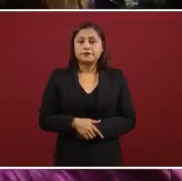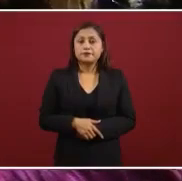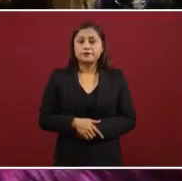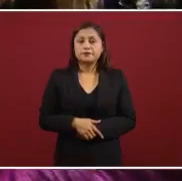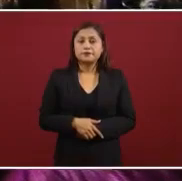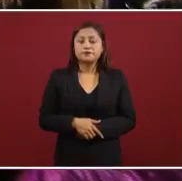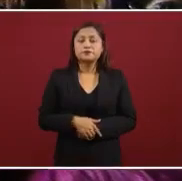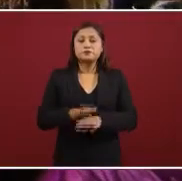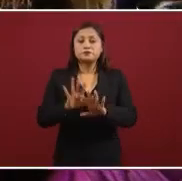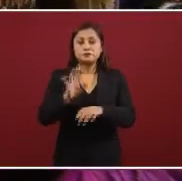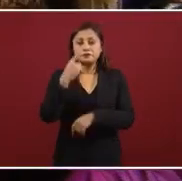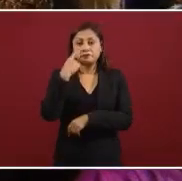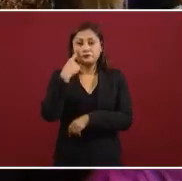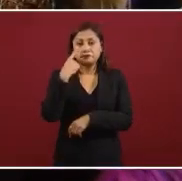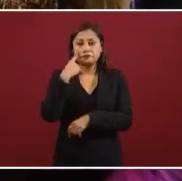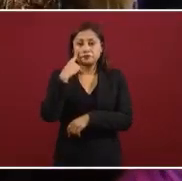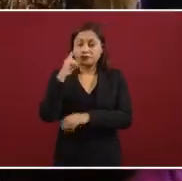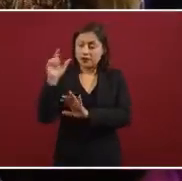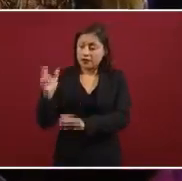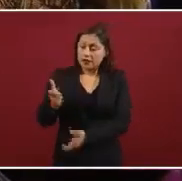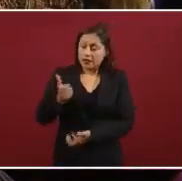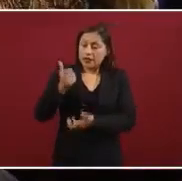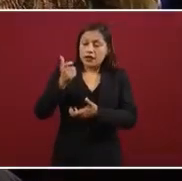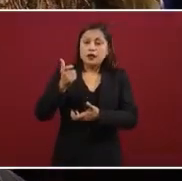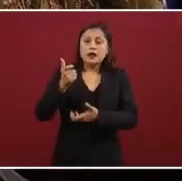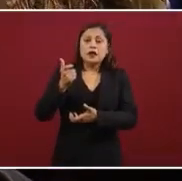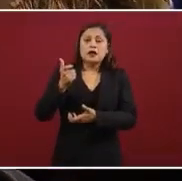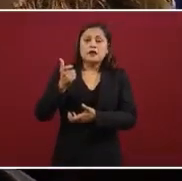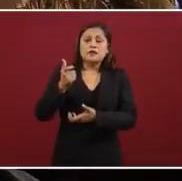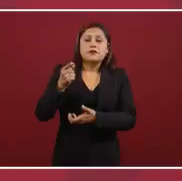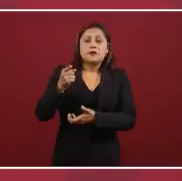En el caso del fondo minero